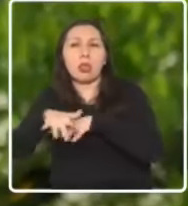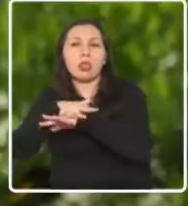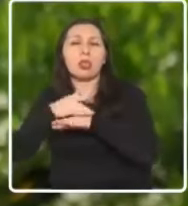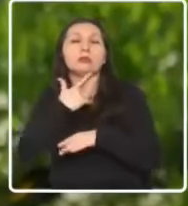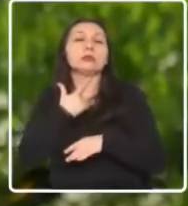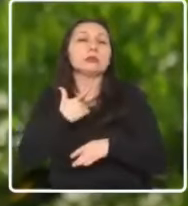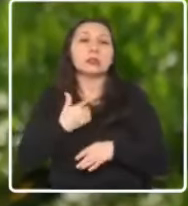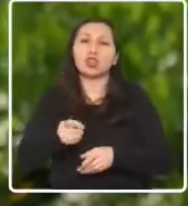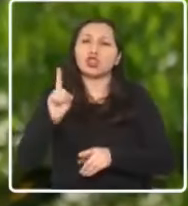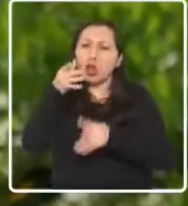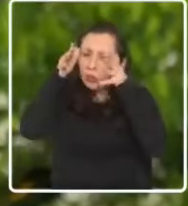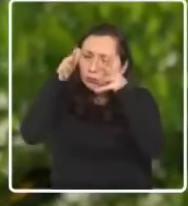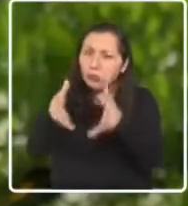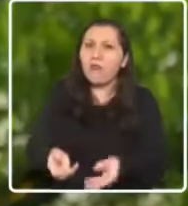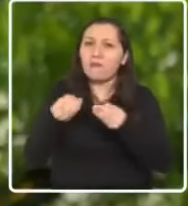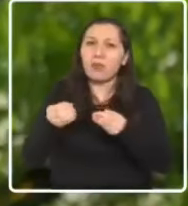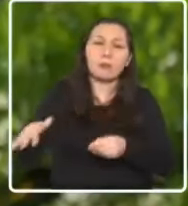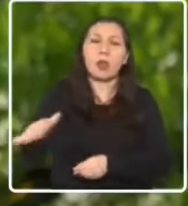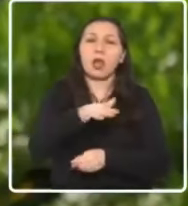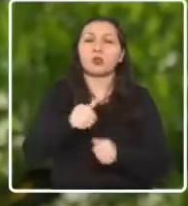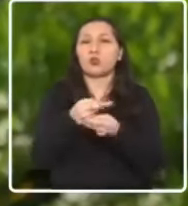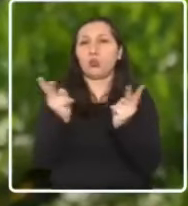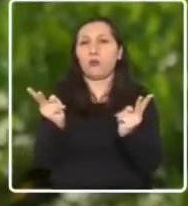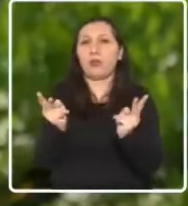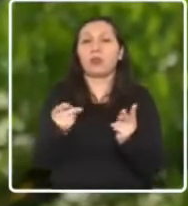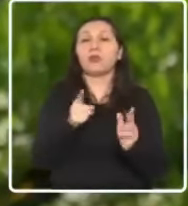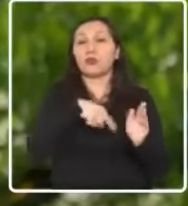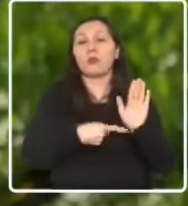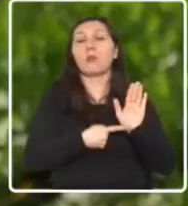sean el bien público. Y por eso hemos presentado